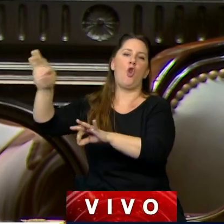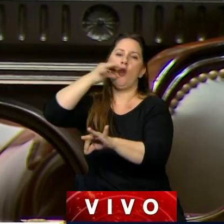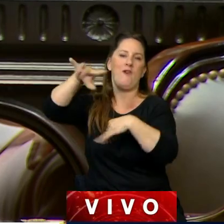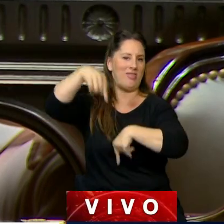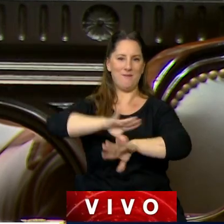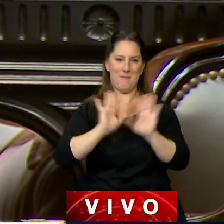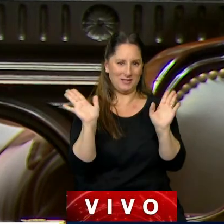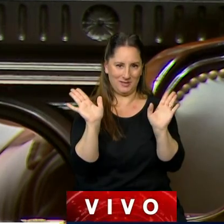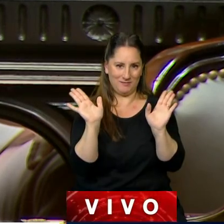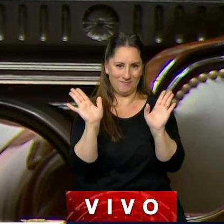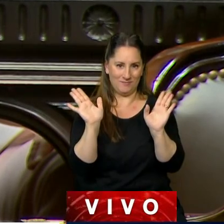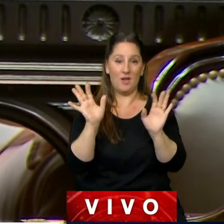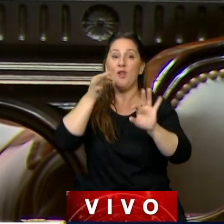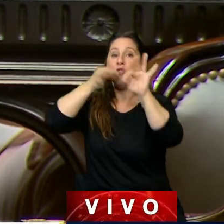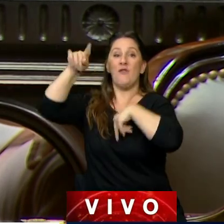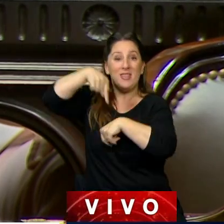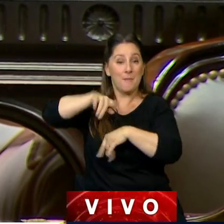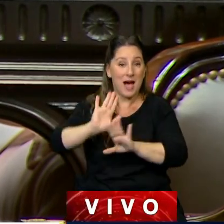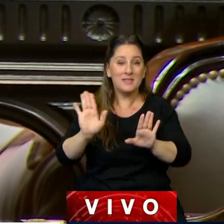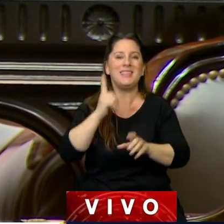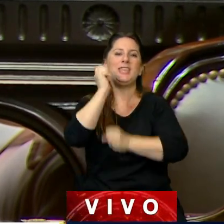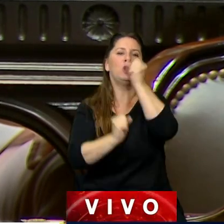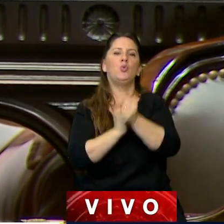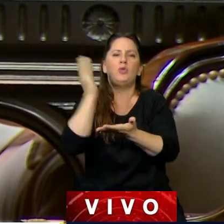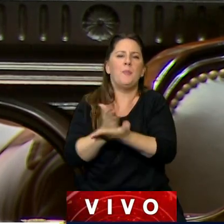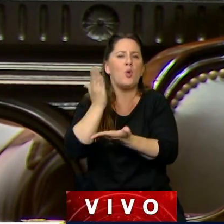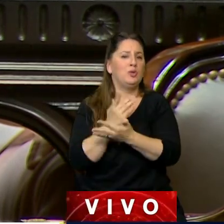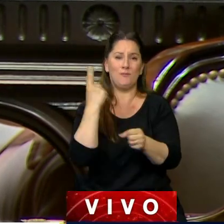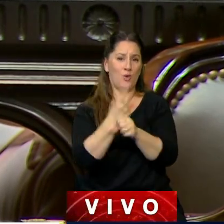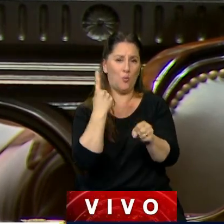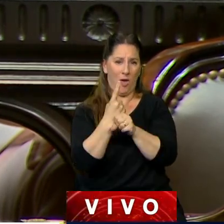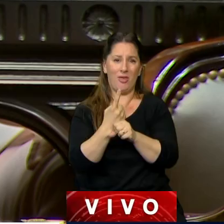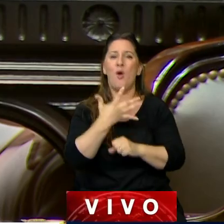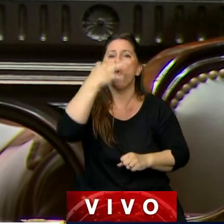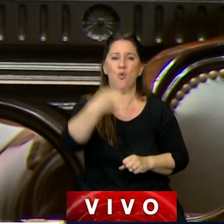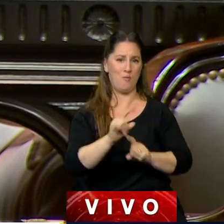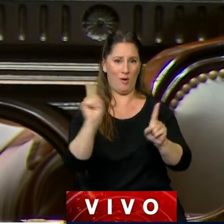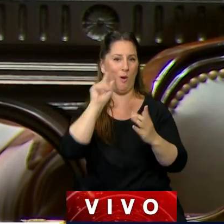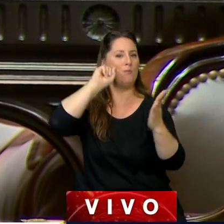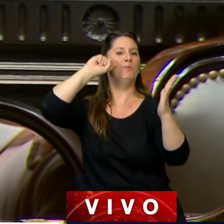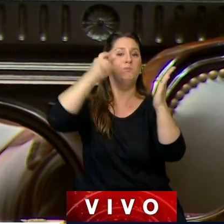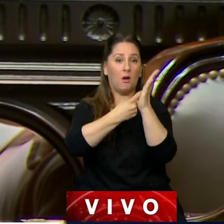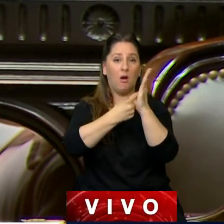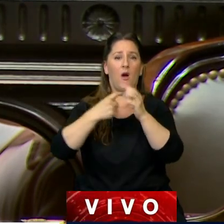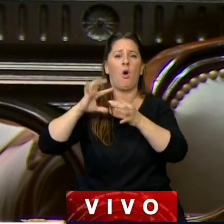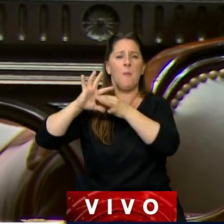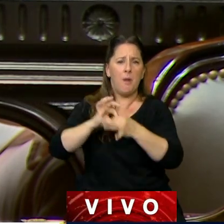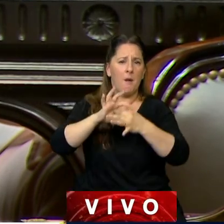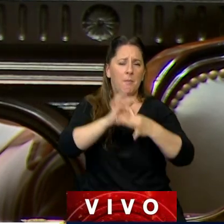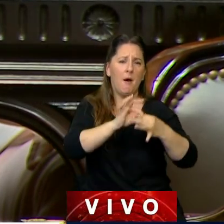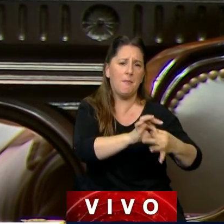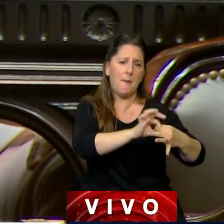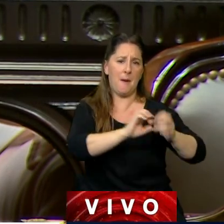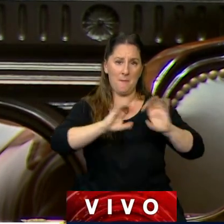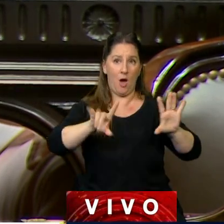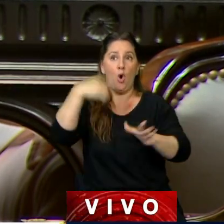más. Cuando no le vende más, la industria no puede producir e incumple con sus otros clientes también en el